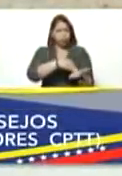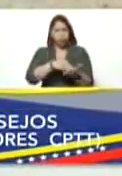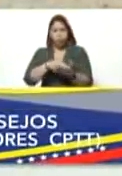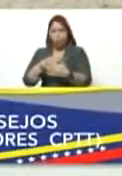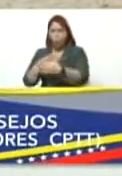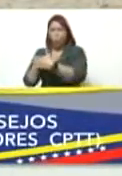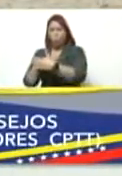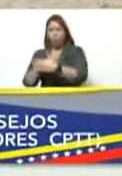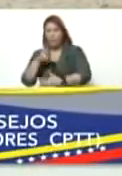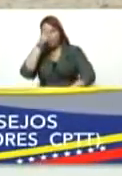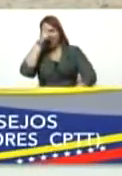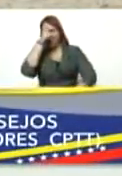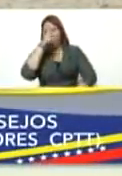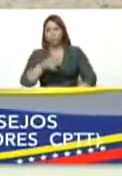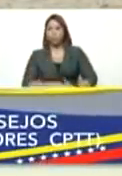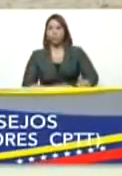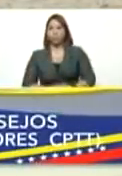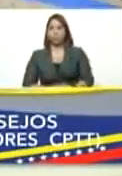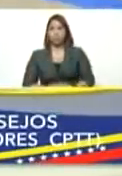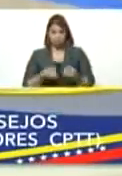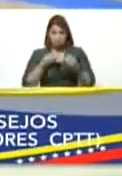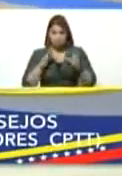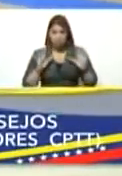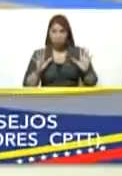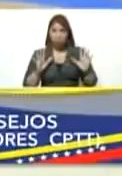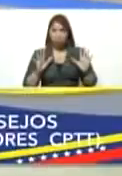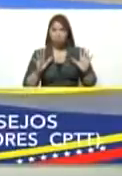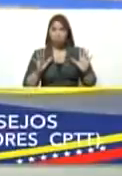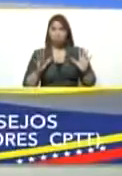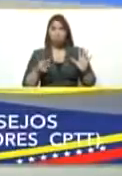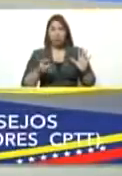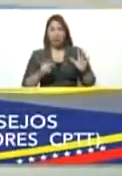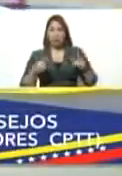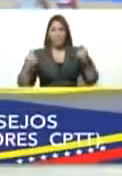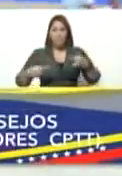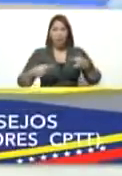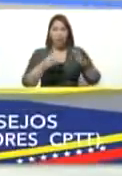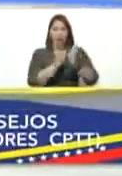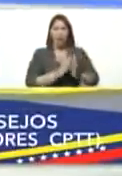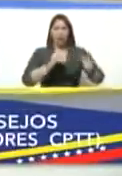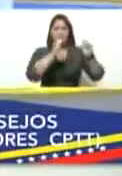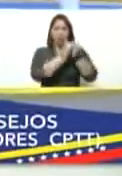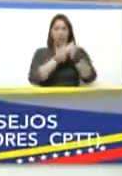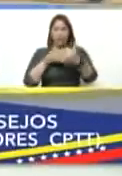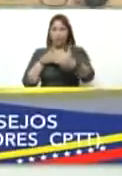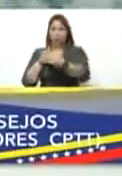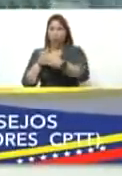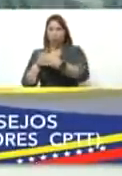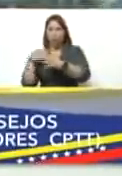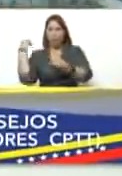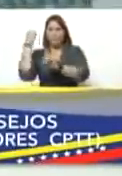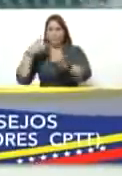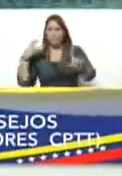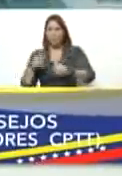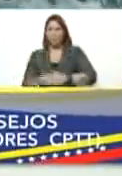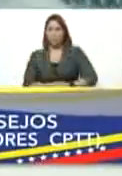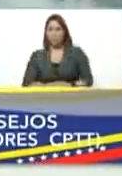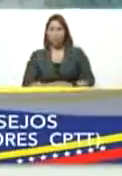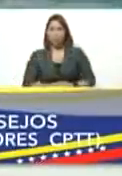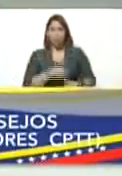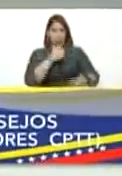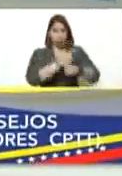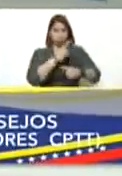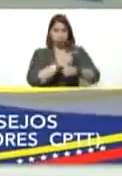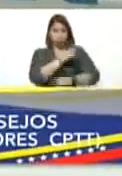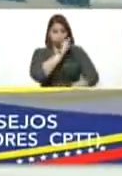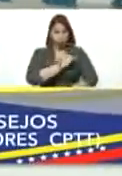Falcón. Bien. Está compitiendo Anzuate contra Amazonas. Está compitiendo el